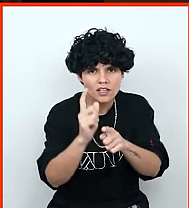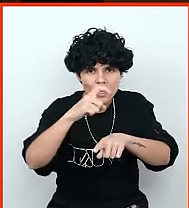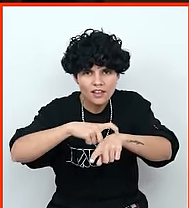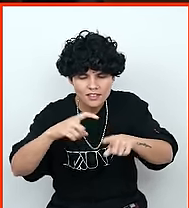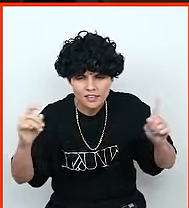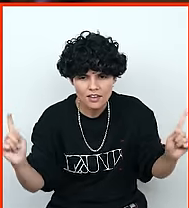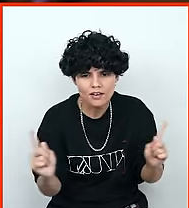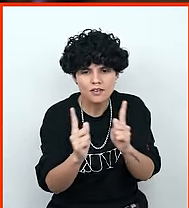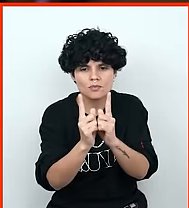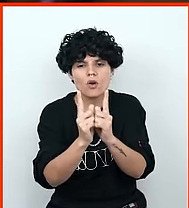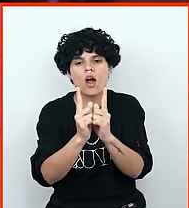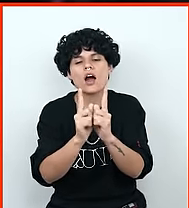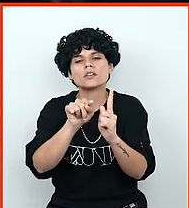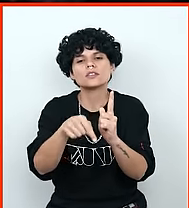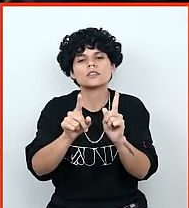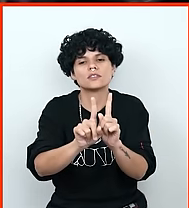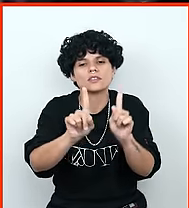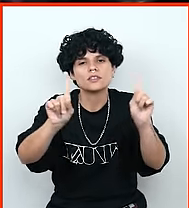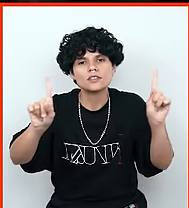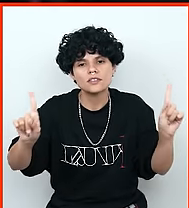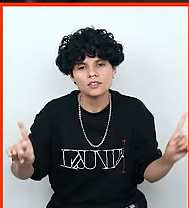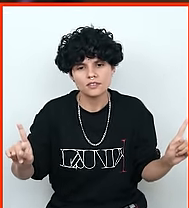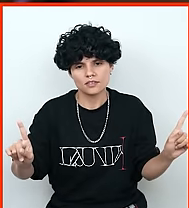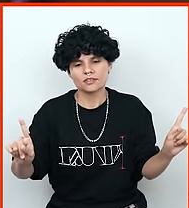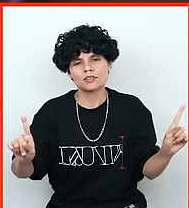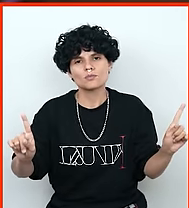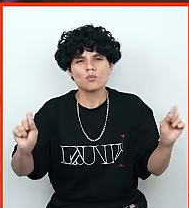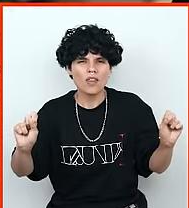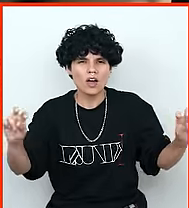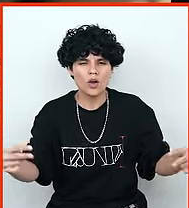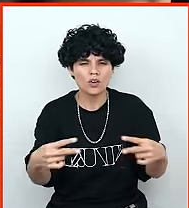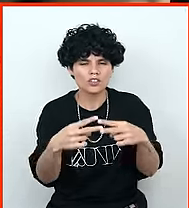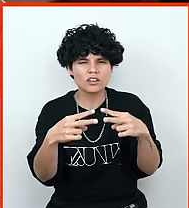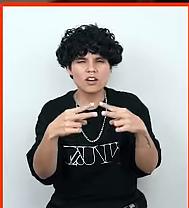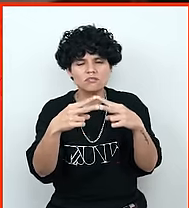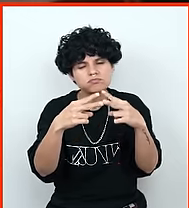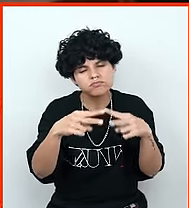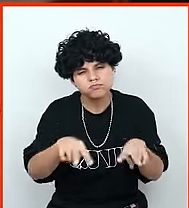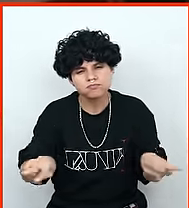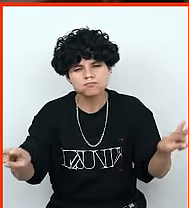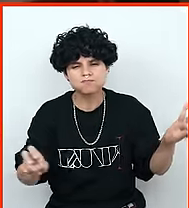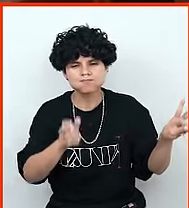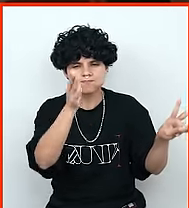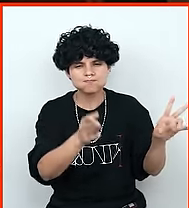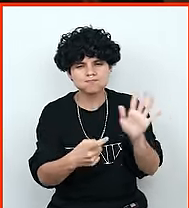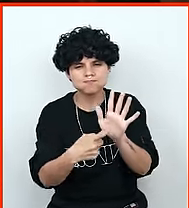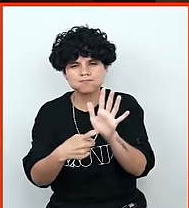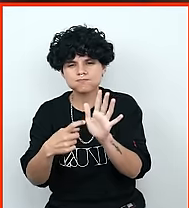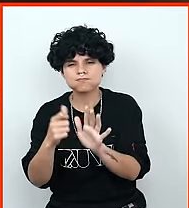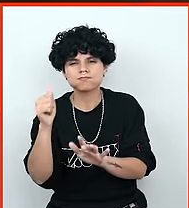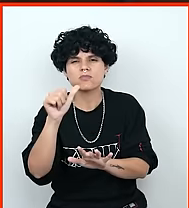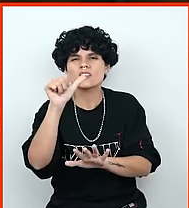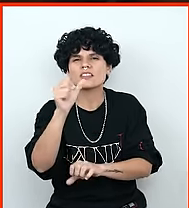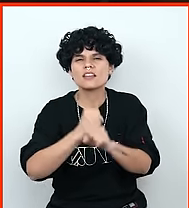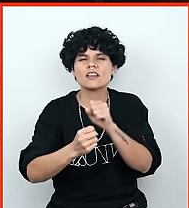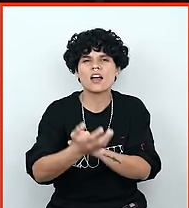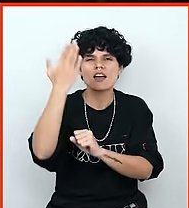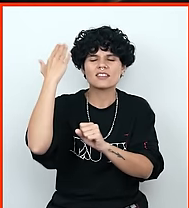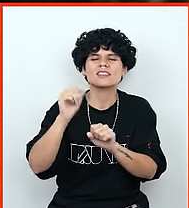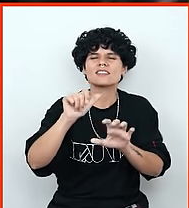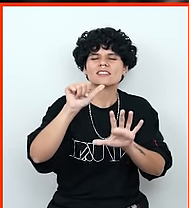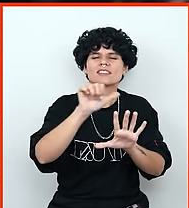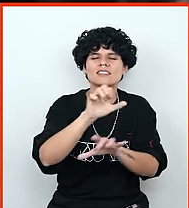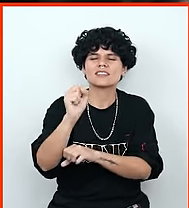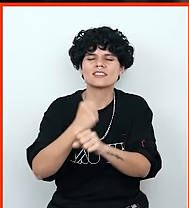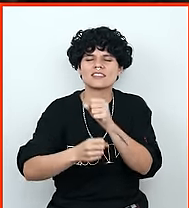en el libro de la vida, una coma separa en la misma oración a dos personas. Mira, toda una época separada por puntos, ella nació 6 décadas atrás,